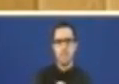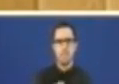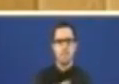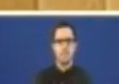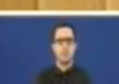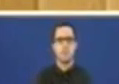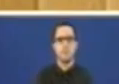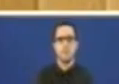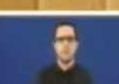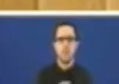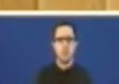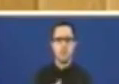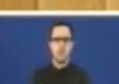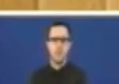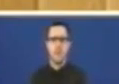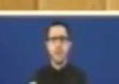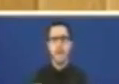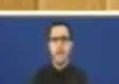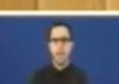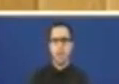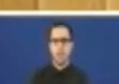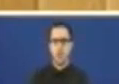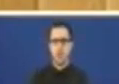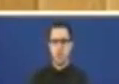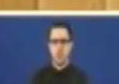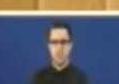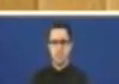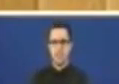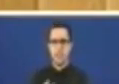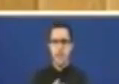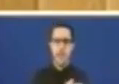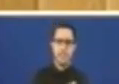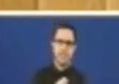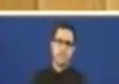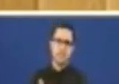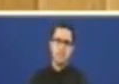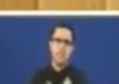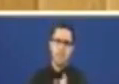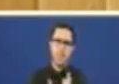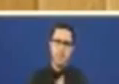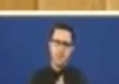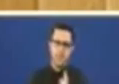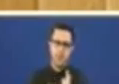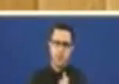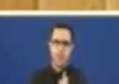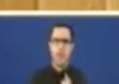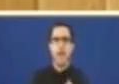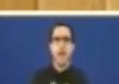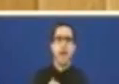convertibles en accións emitidas antes de entrada en vigor deste Real Decreto Lei, por tanto, antes do 4 de febreiro do ano